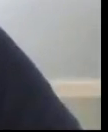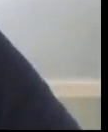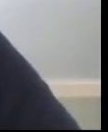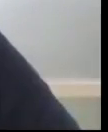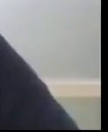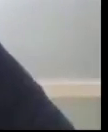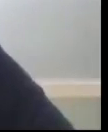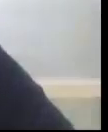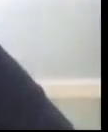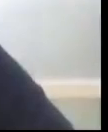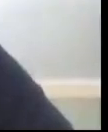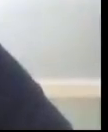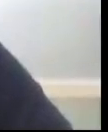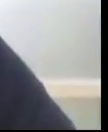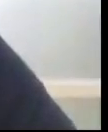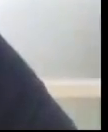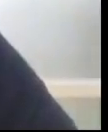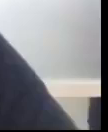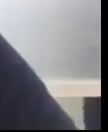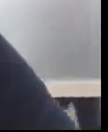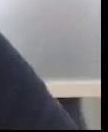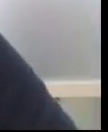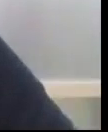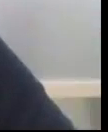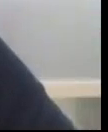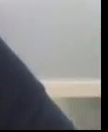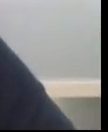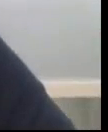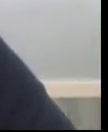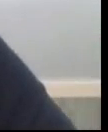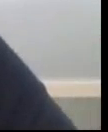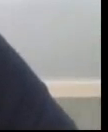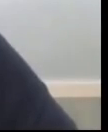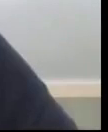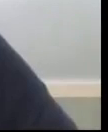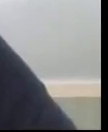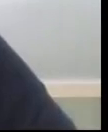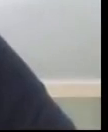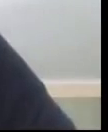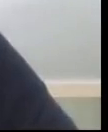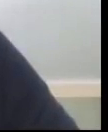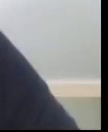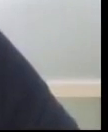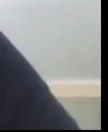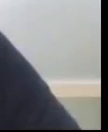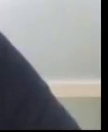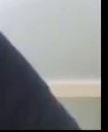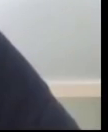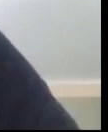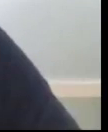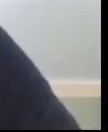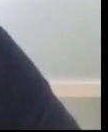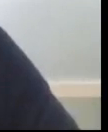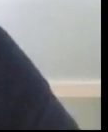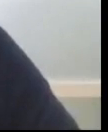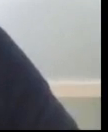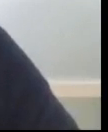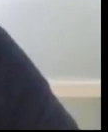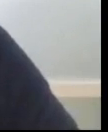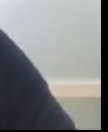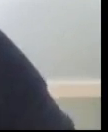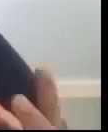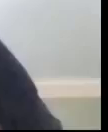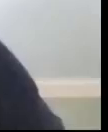instituciones públicas que hemos impulsado este espacio, resulta fundamental